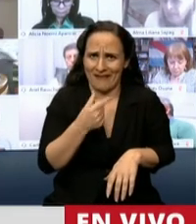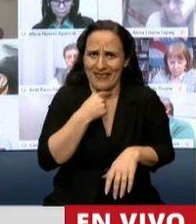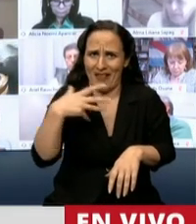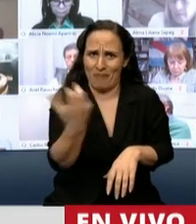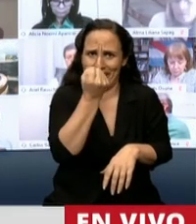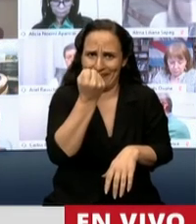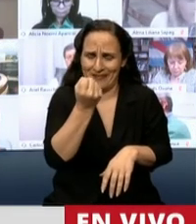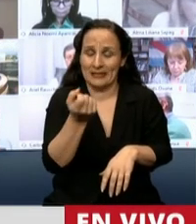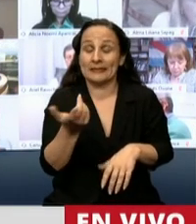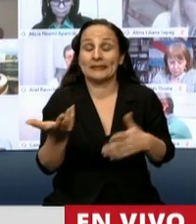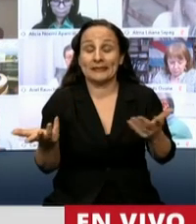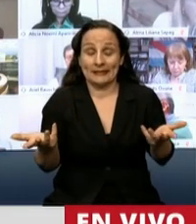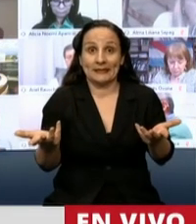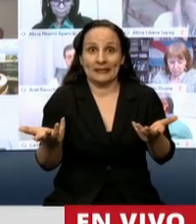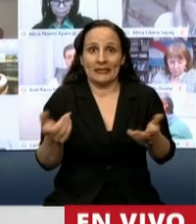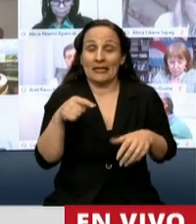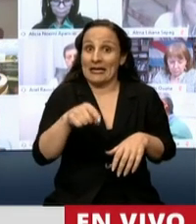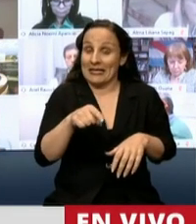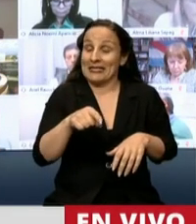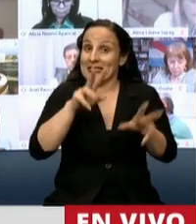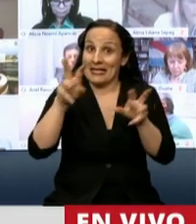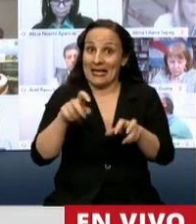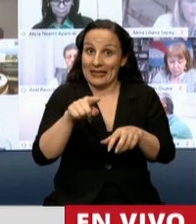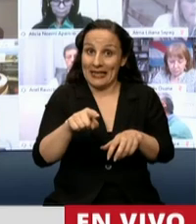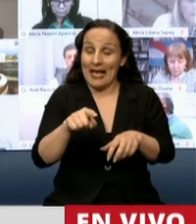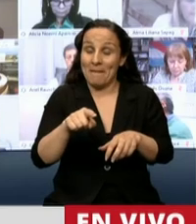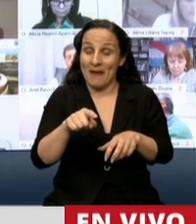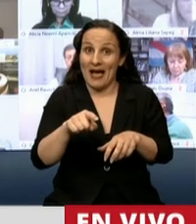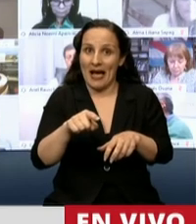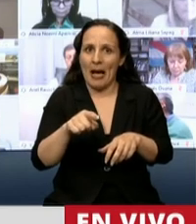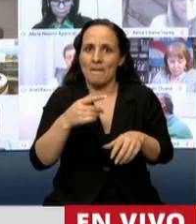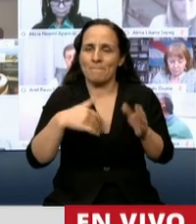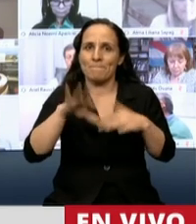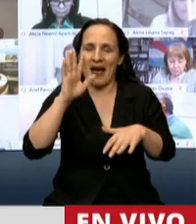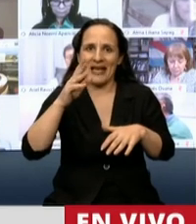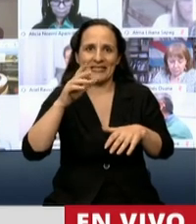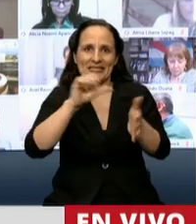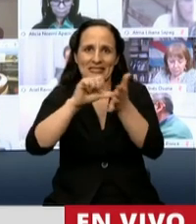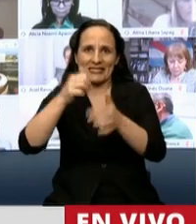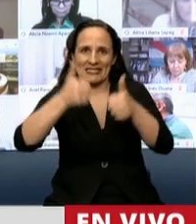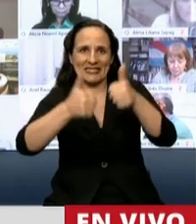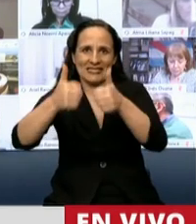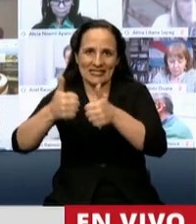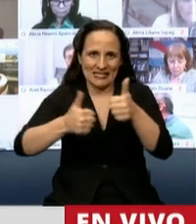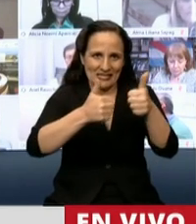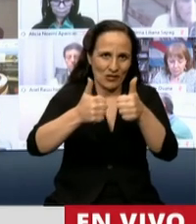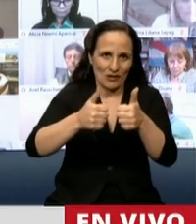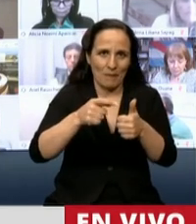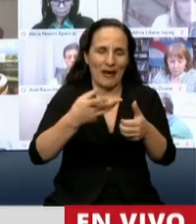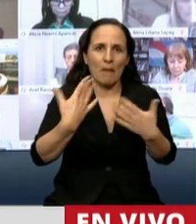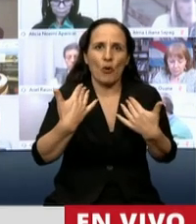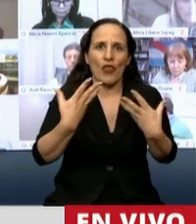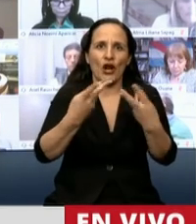esto va a ser algo que va a ser mucho más competitiva la necesidad de